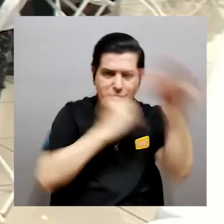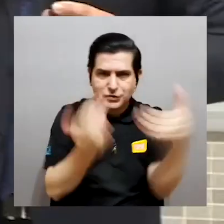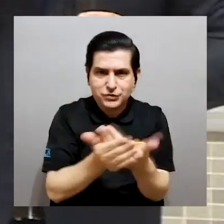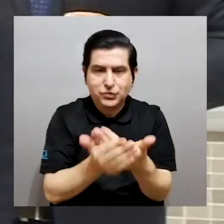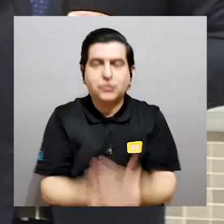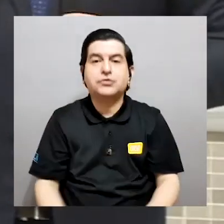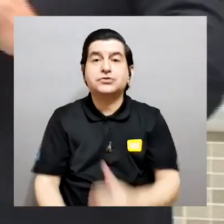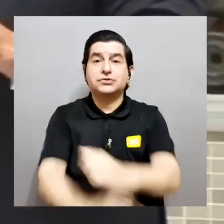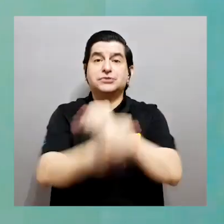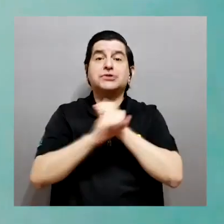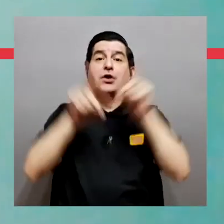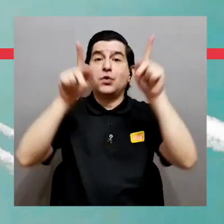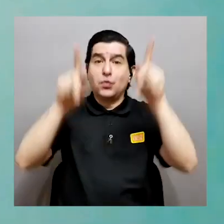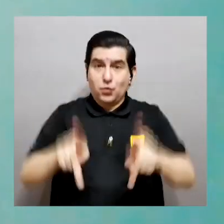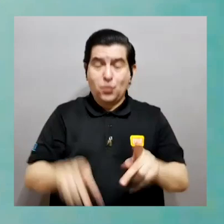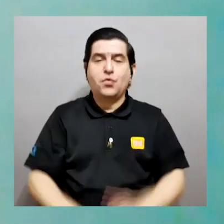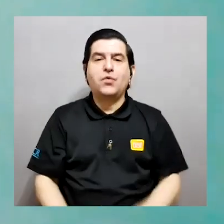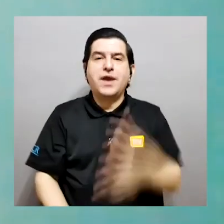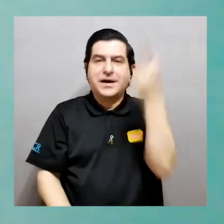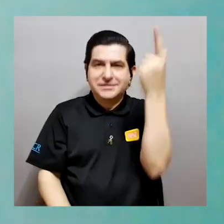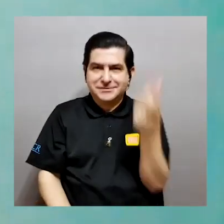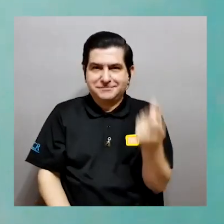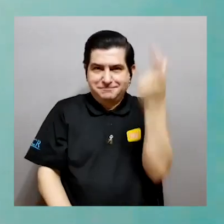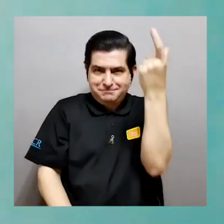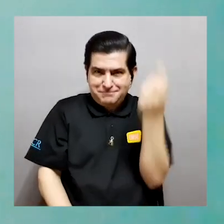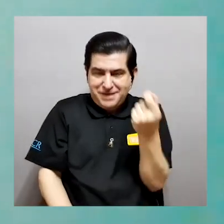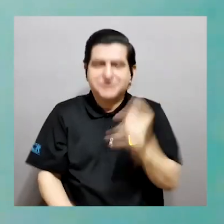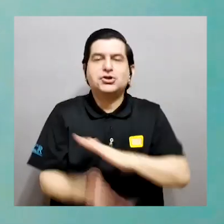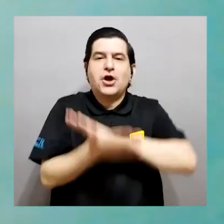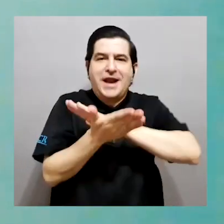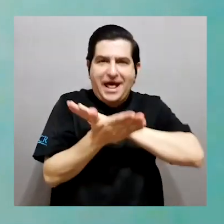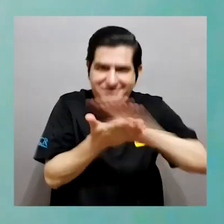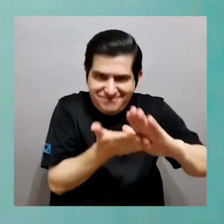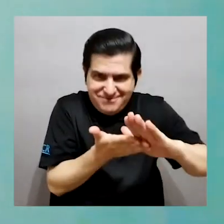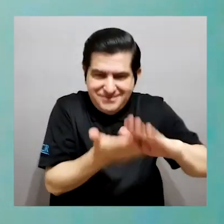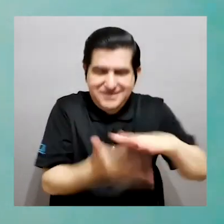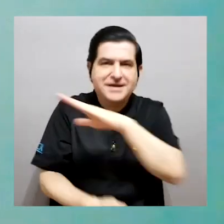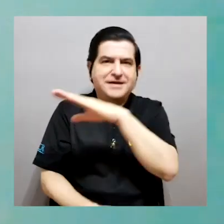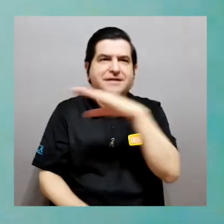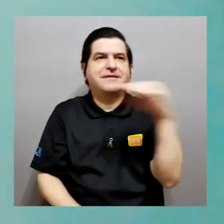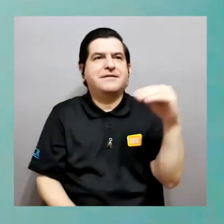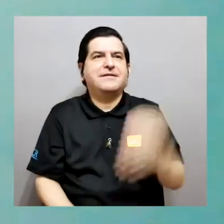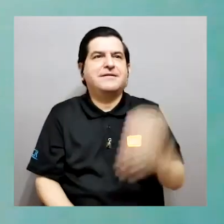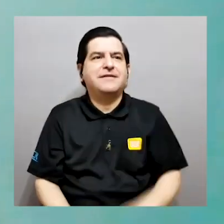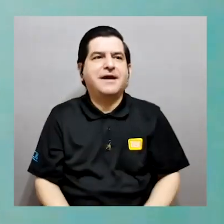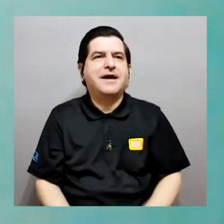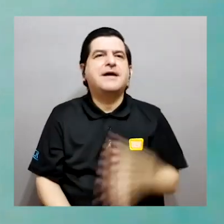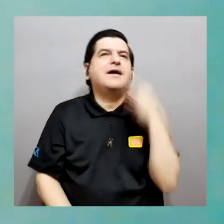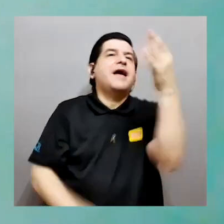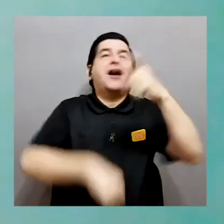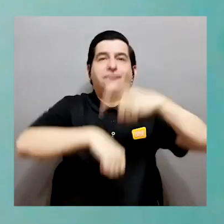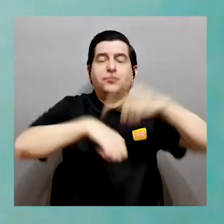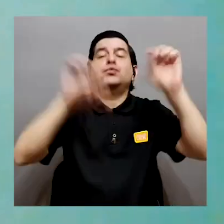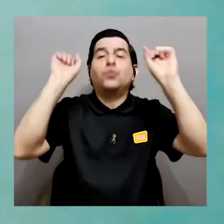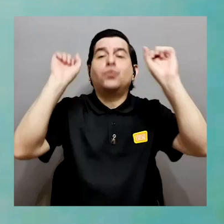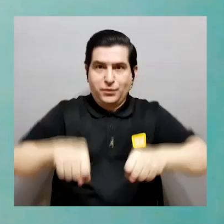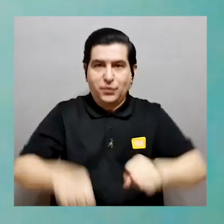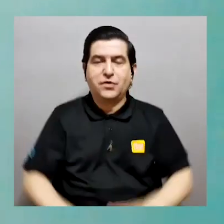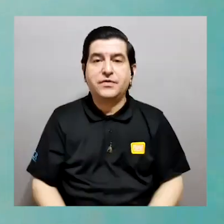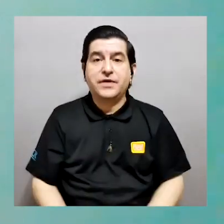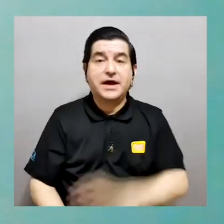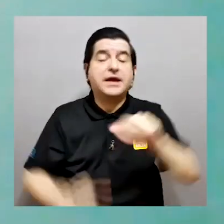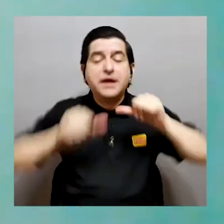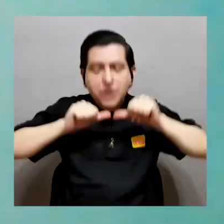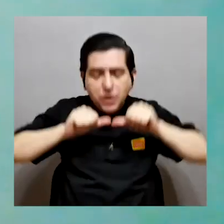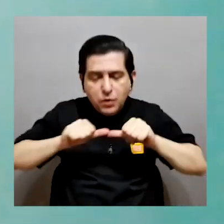para poderle garantizar a las personas una pensión digna y a largo plazo, ¿verdad? Y para